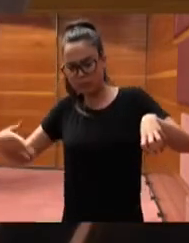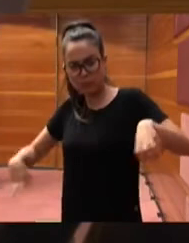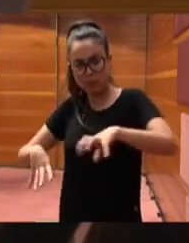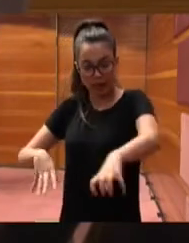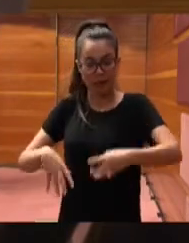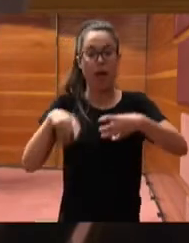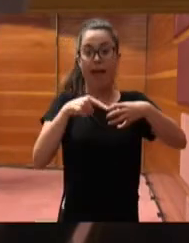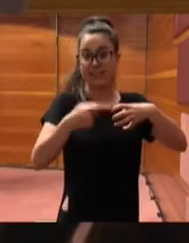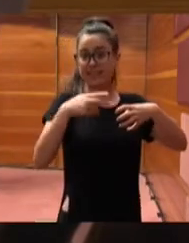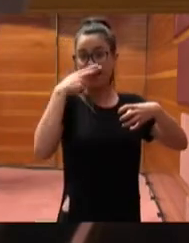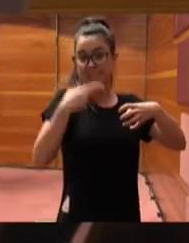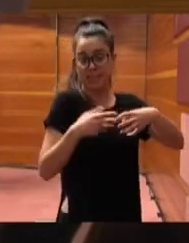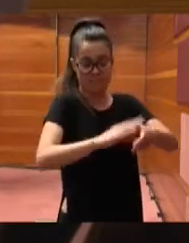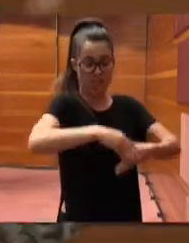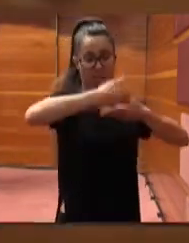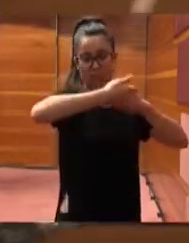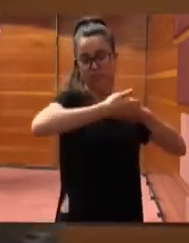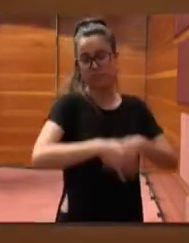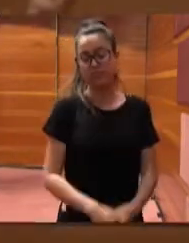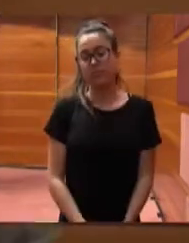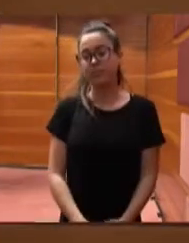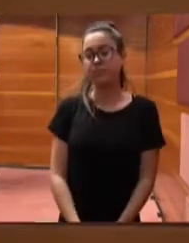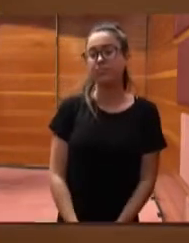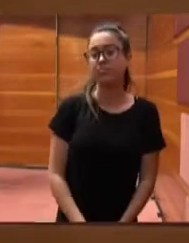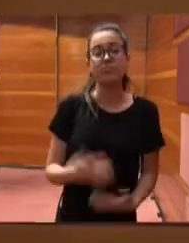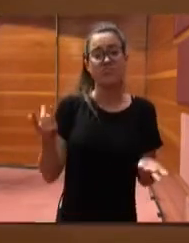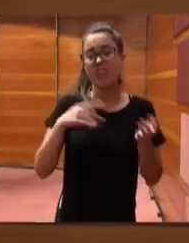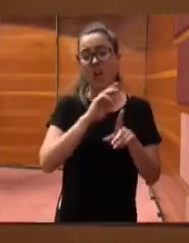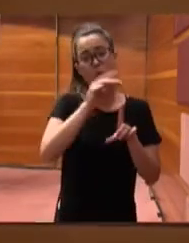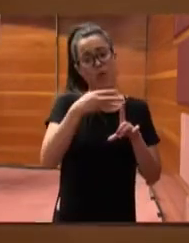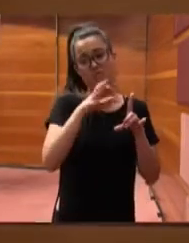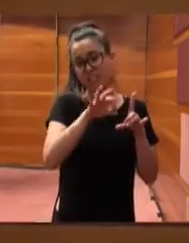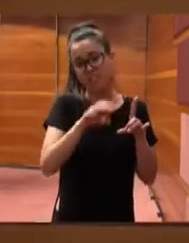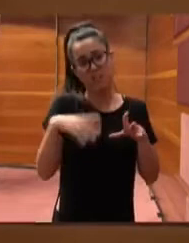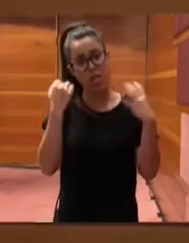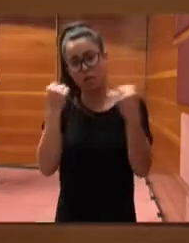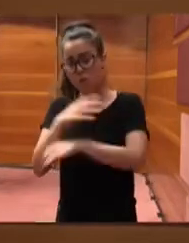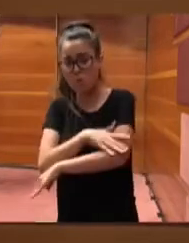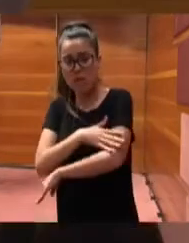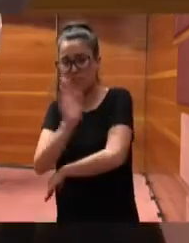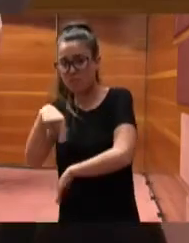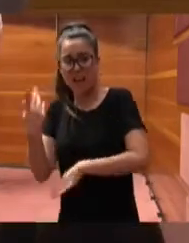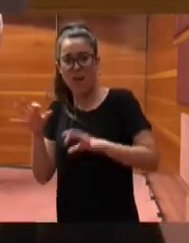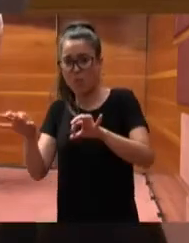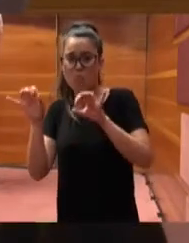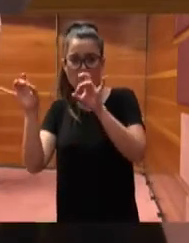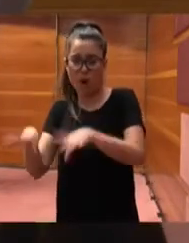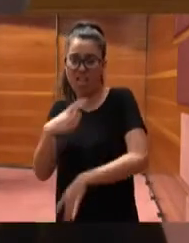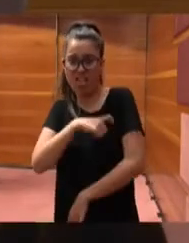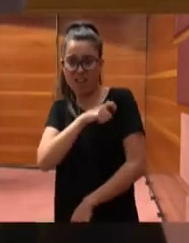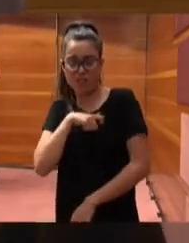sí, no digo en la web solo, sí, sino también en el gobierno. Sí, en el gobierno, sí, la transparencia y la participación. Sí, si quería nombrar una experiencia que va a sonar